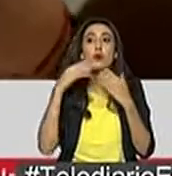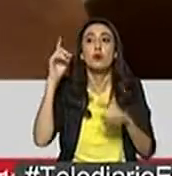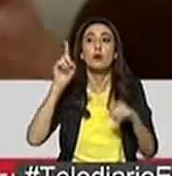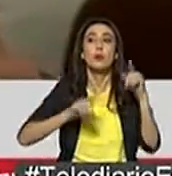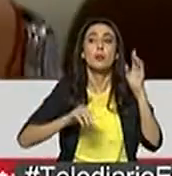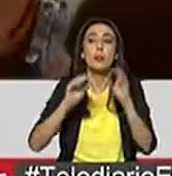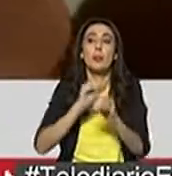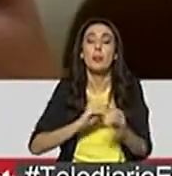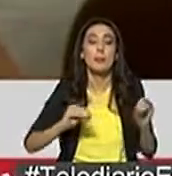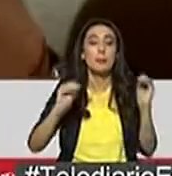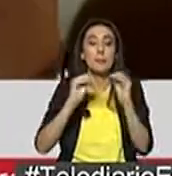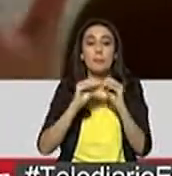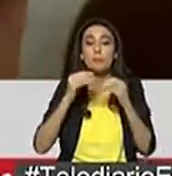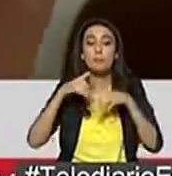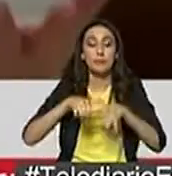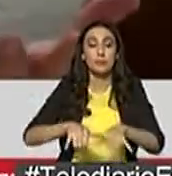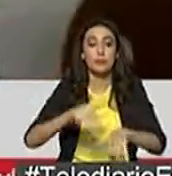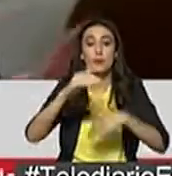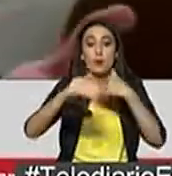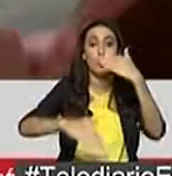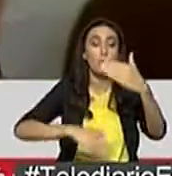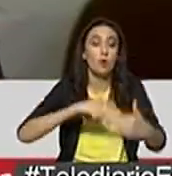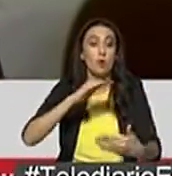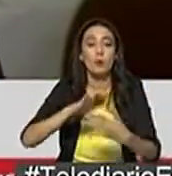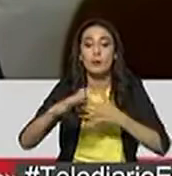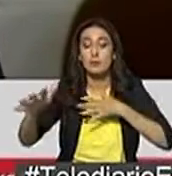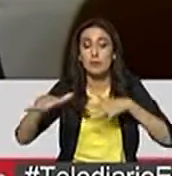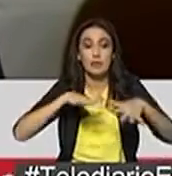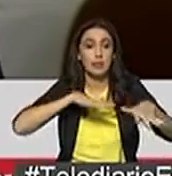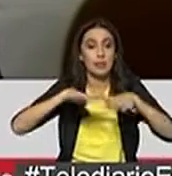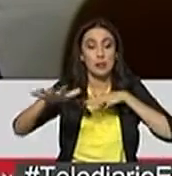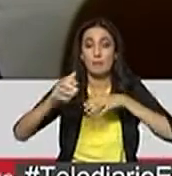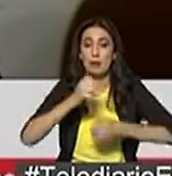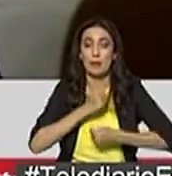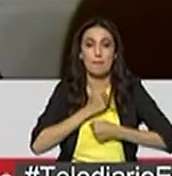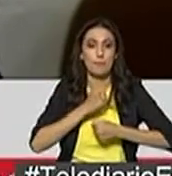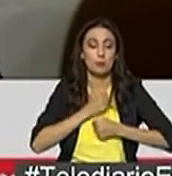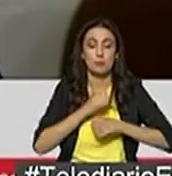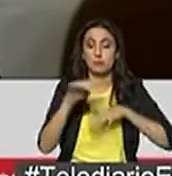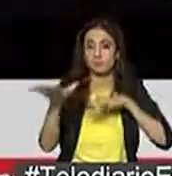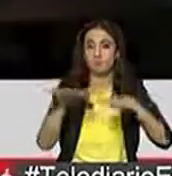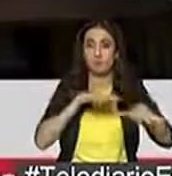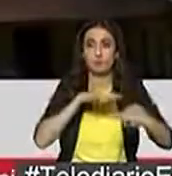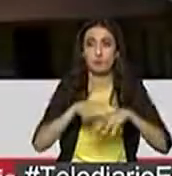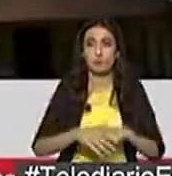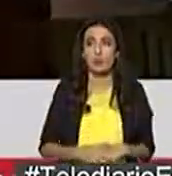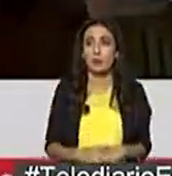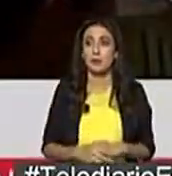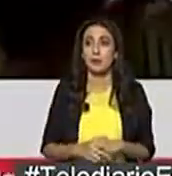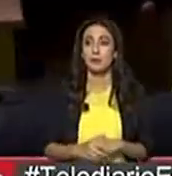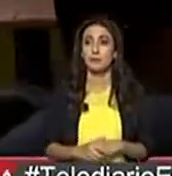va generando su propia dinámica y construyendo su ADN, ¿no?